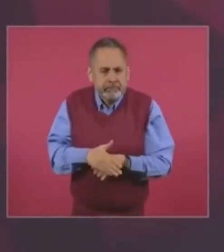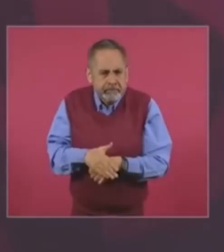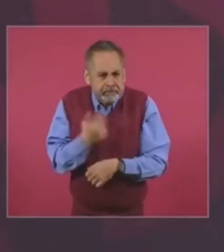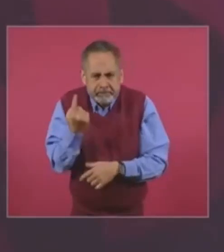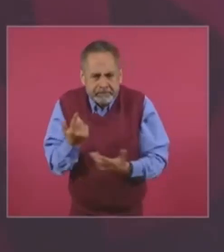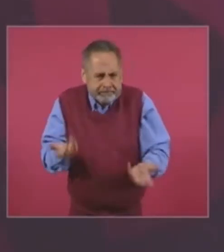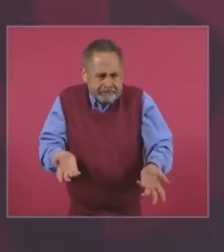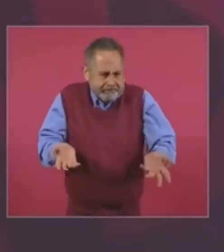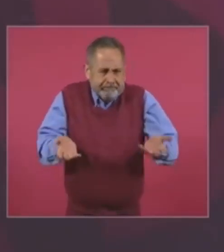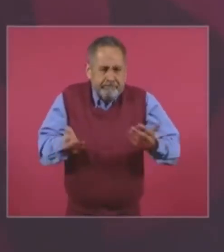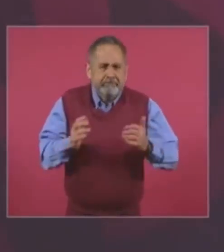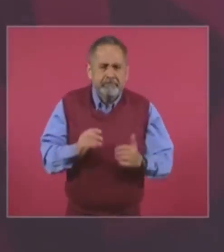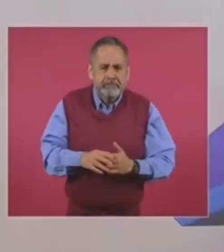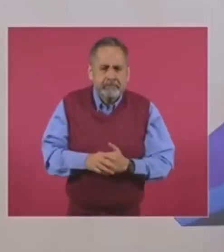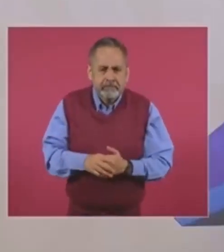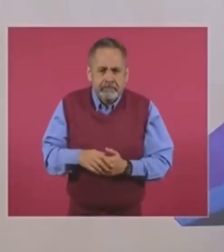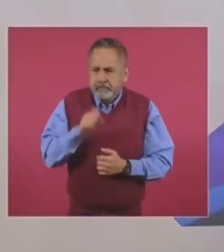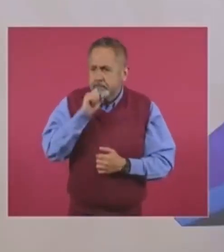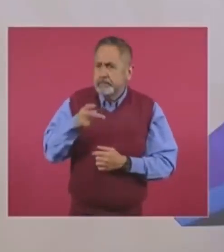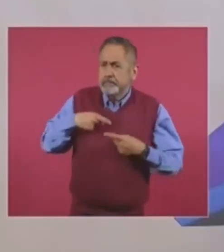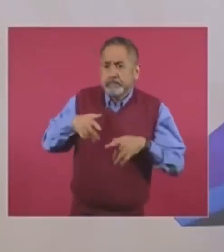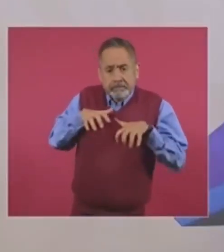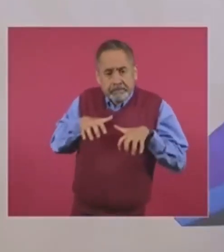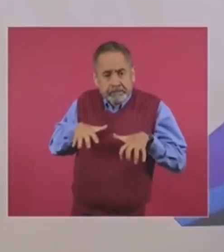Que no los mexicanos